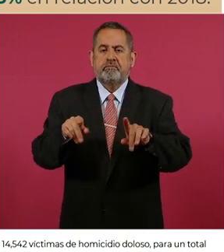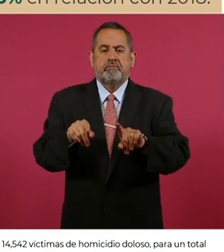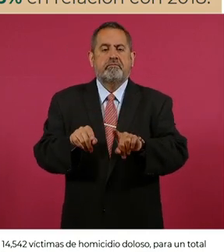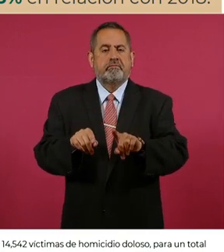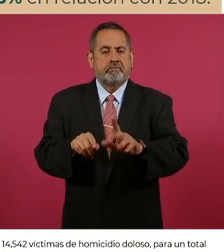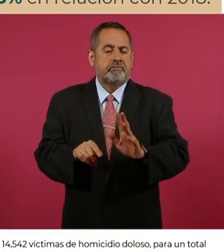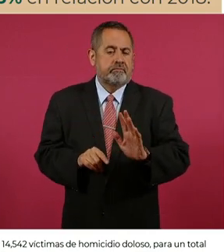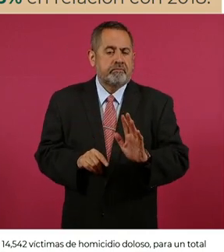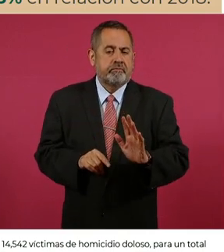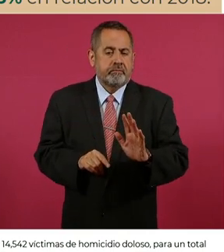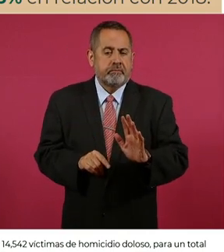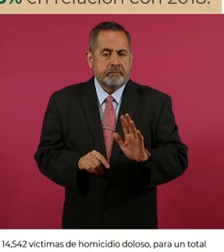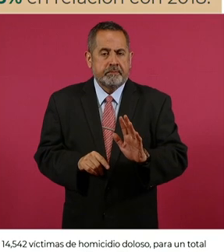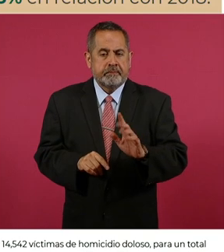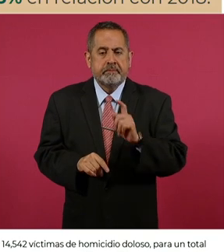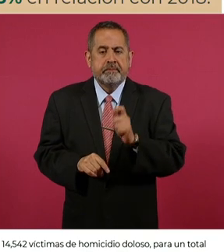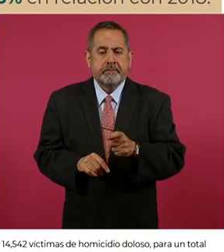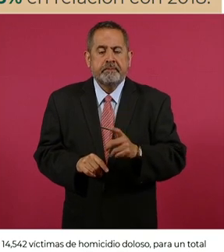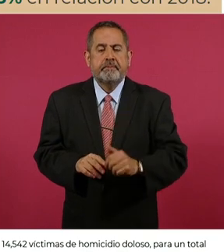porque están